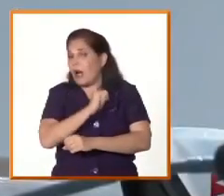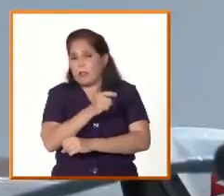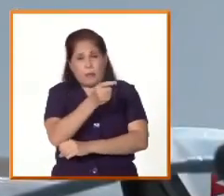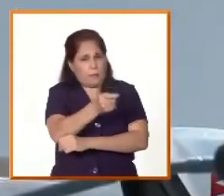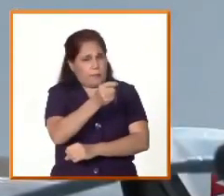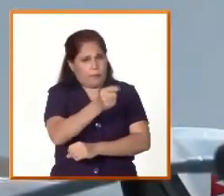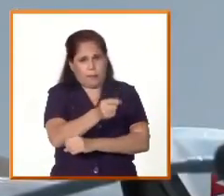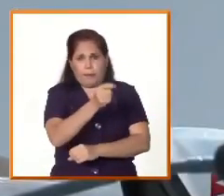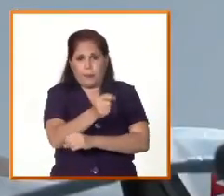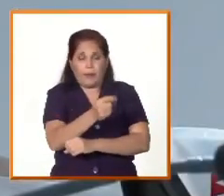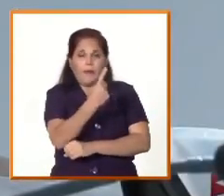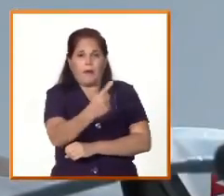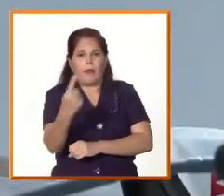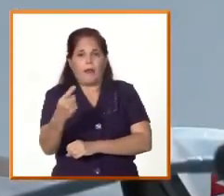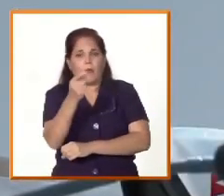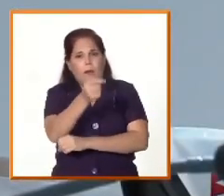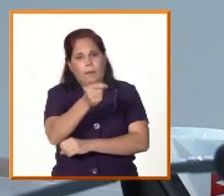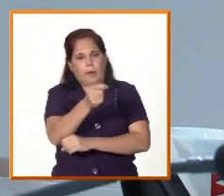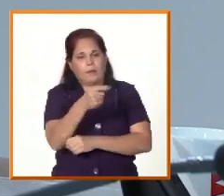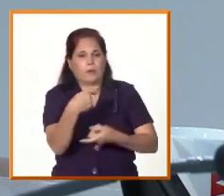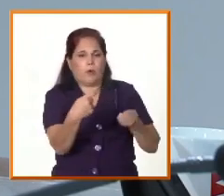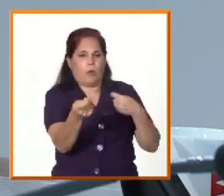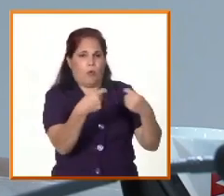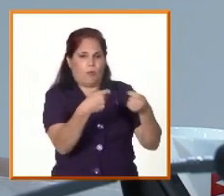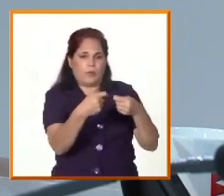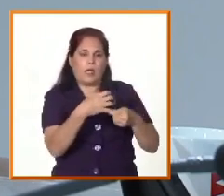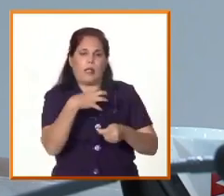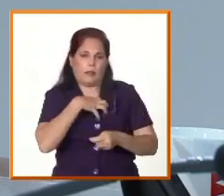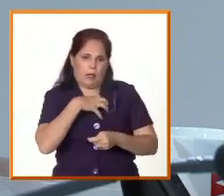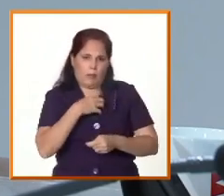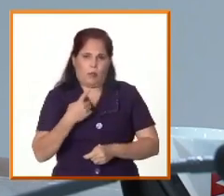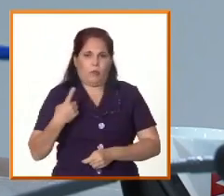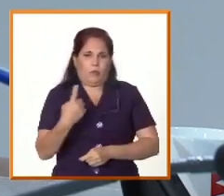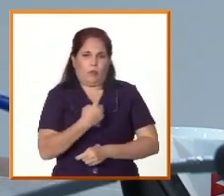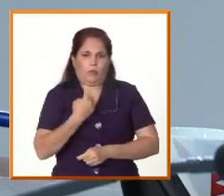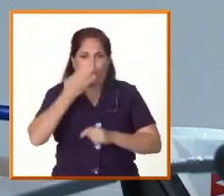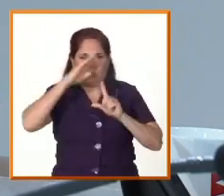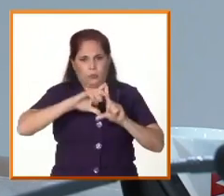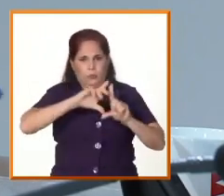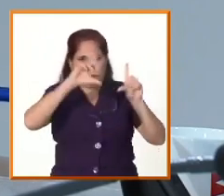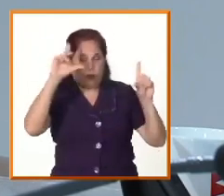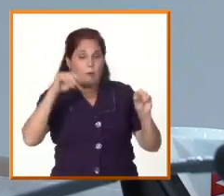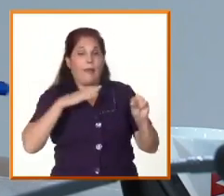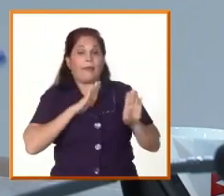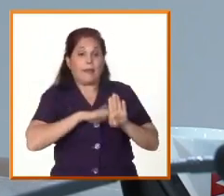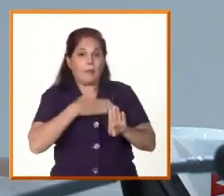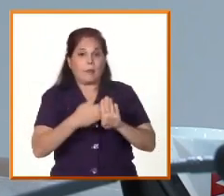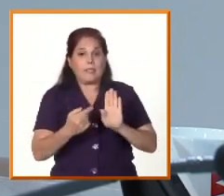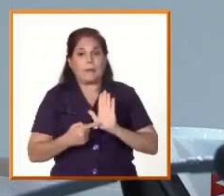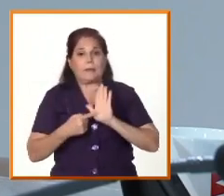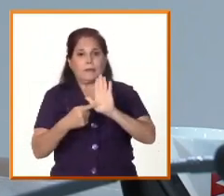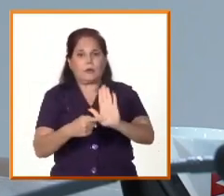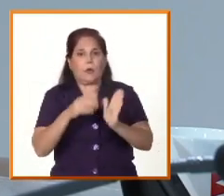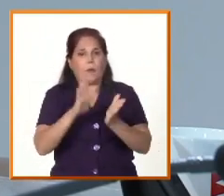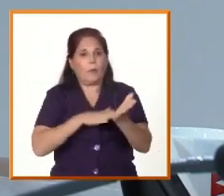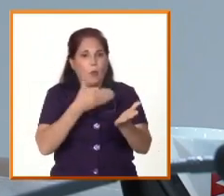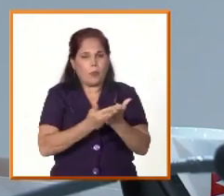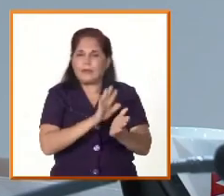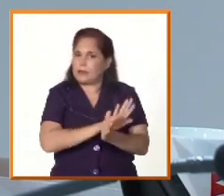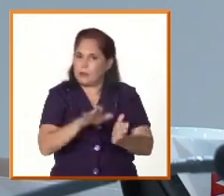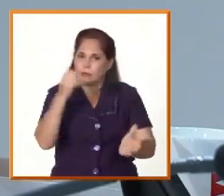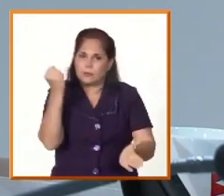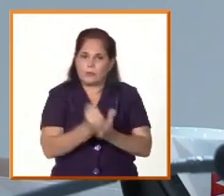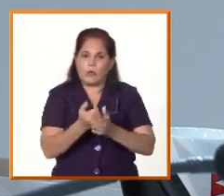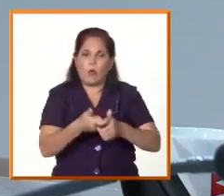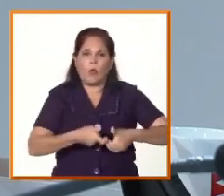extractiva por cada uno de Los Pescadores comerciales que nosotros tenemos hoy en el país fue presentado esta propuesta y aprobado por el